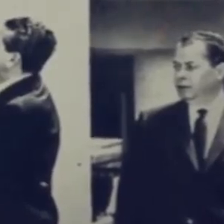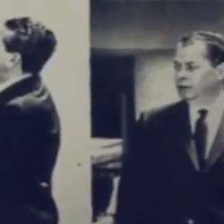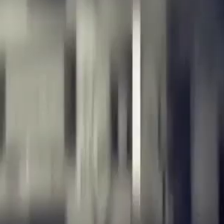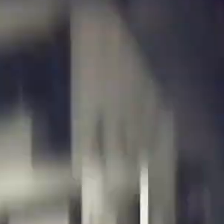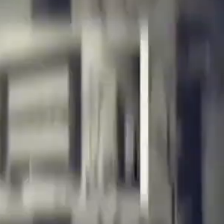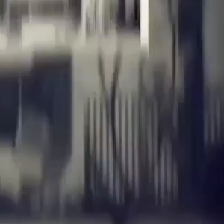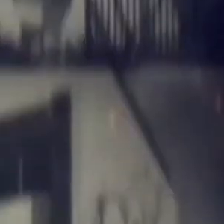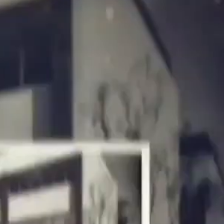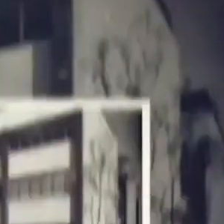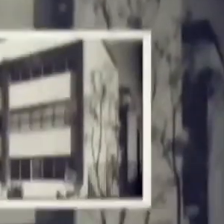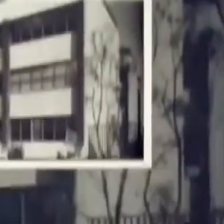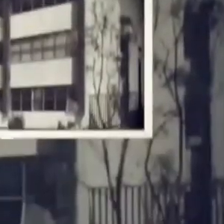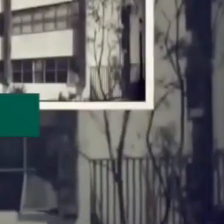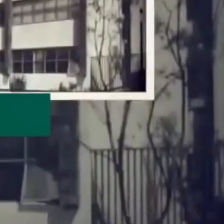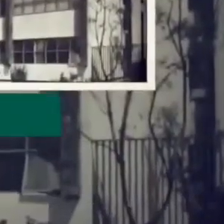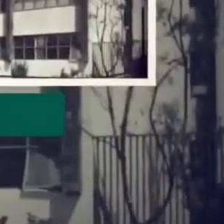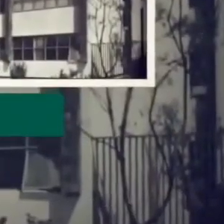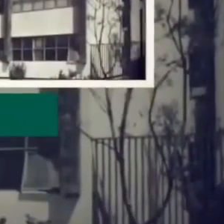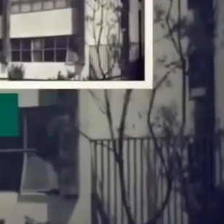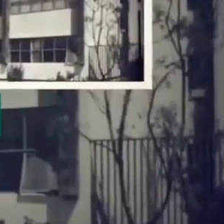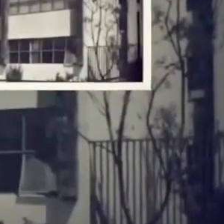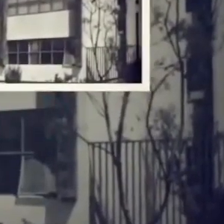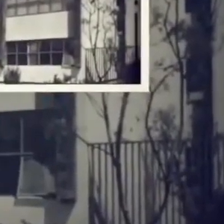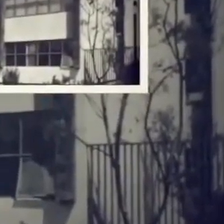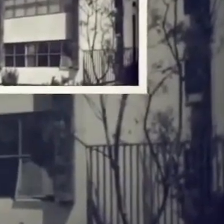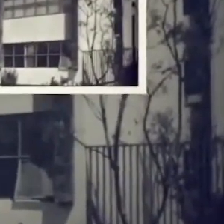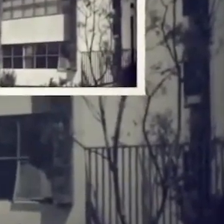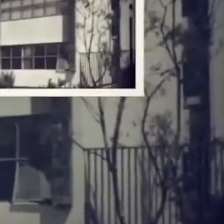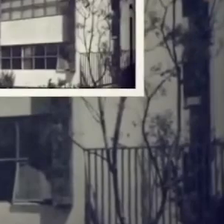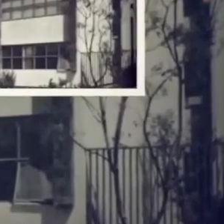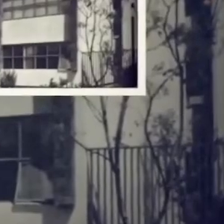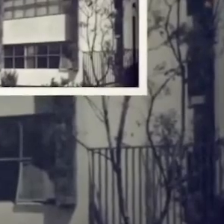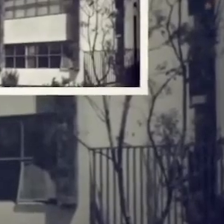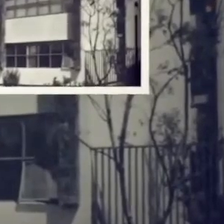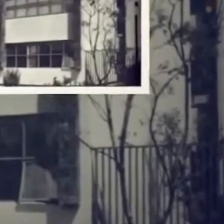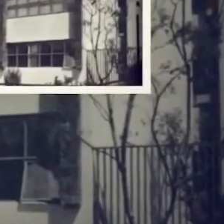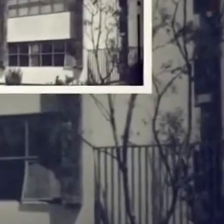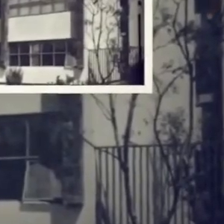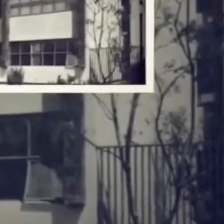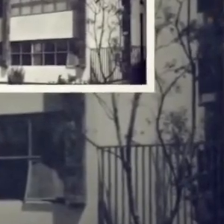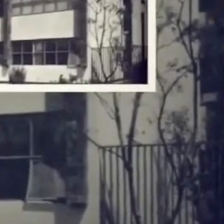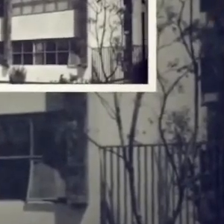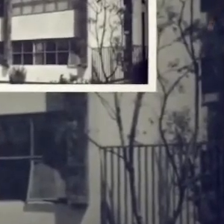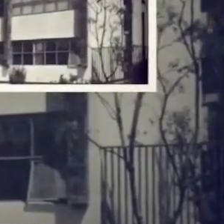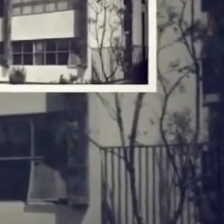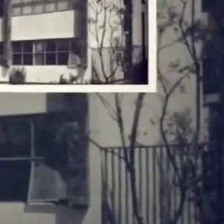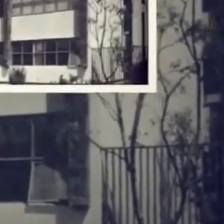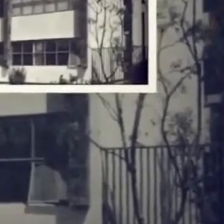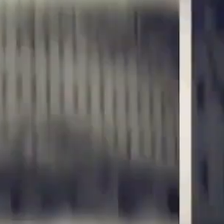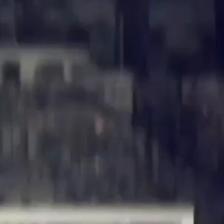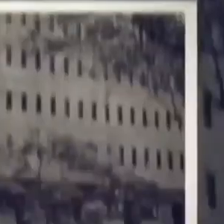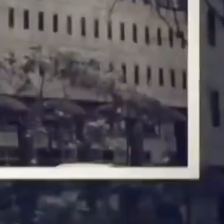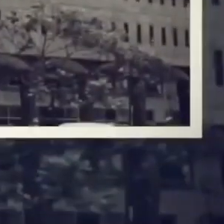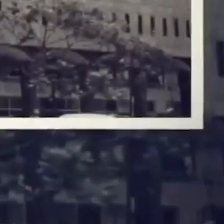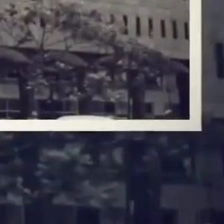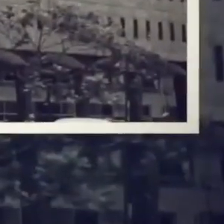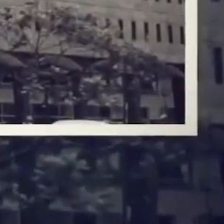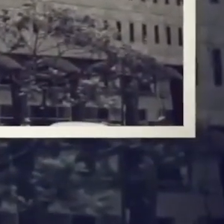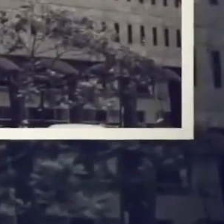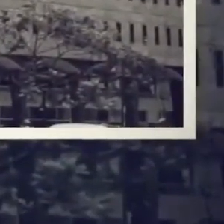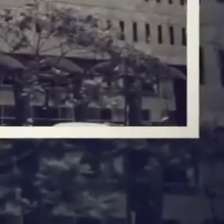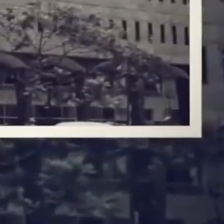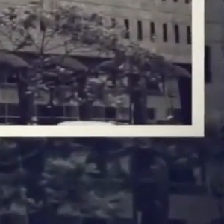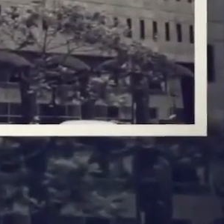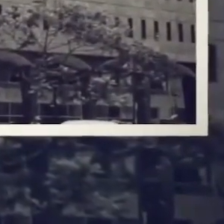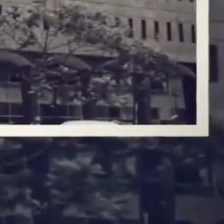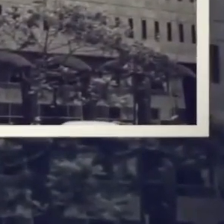Latinoamérica. Inauguración del Hospital de Especialidades de León, Guanajuato, donde se hizo el primer trasplante total de brazo. Juan Pérez Jolete,